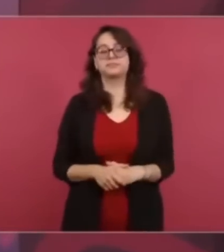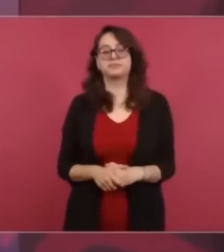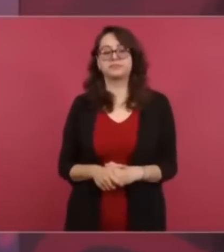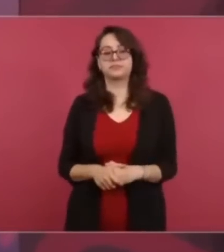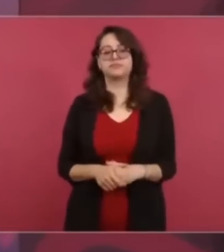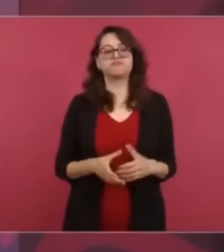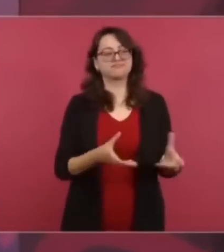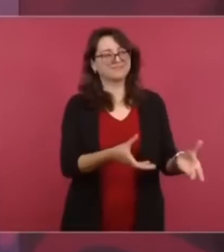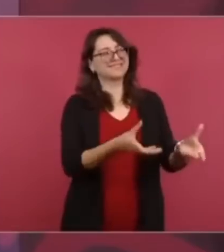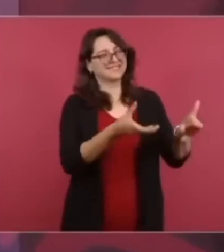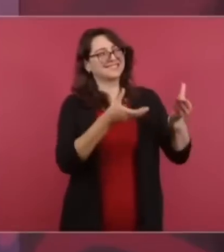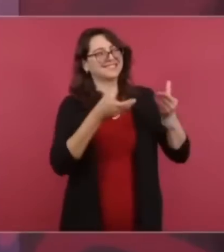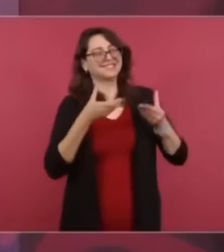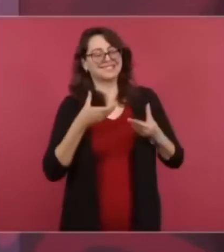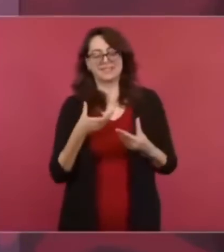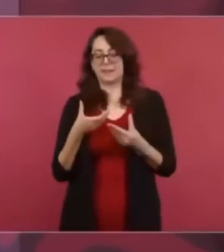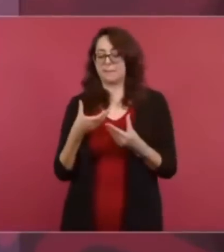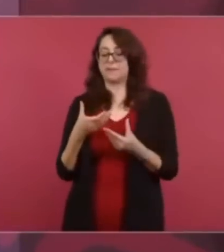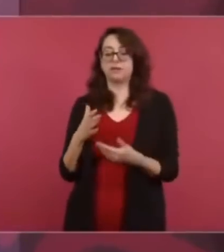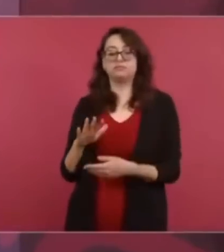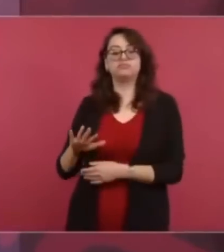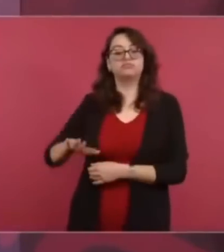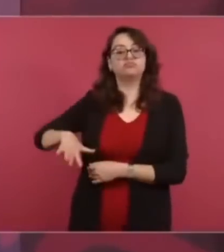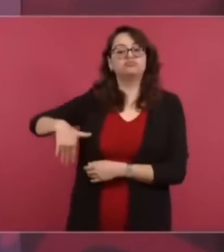Y lo guarda.